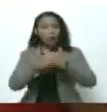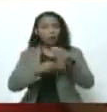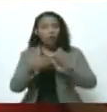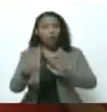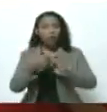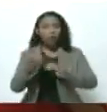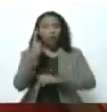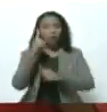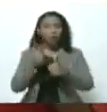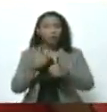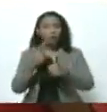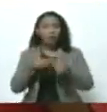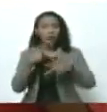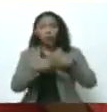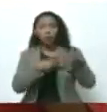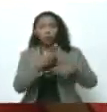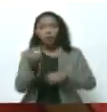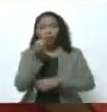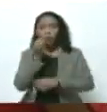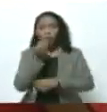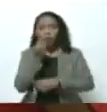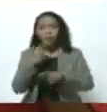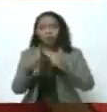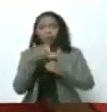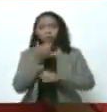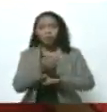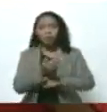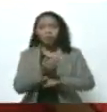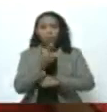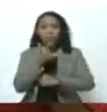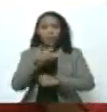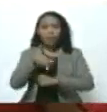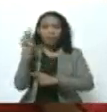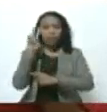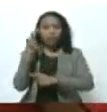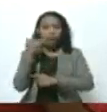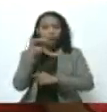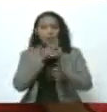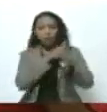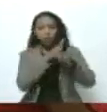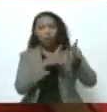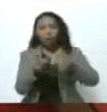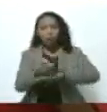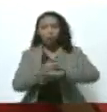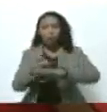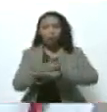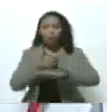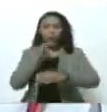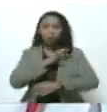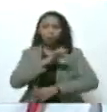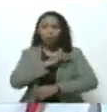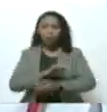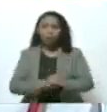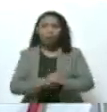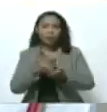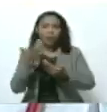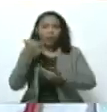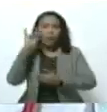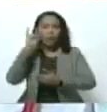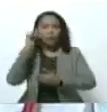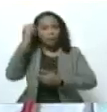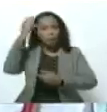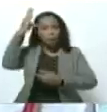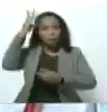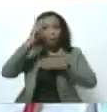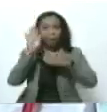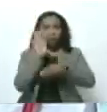uno de los principales productores de alimentos, pues permiten decir que en Venezuela tenemos una estructura, un gobierno y una estructura social que tiene capacidad